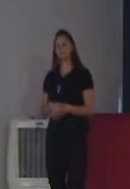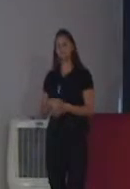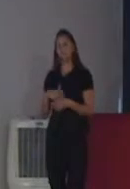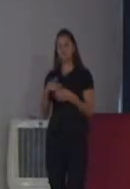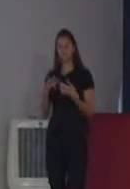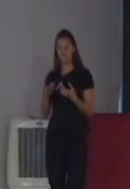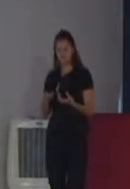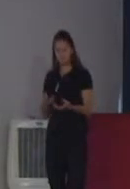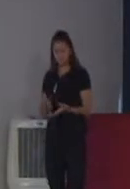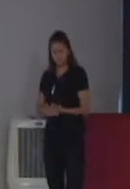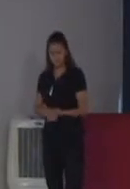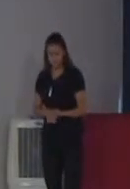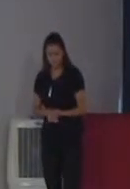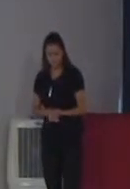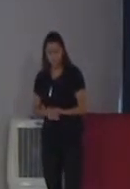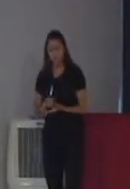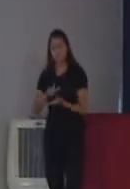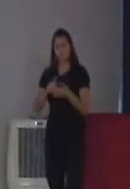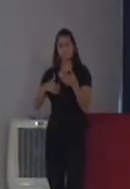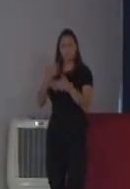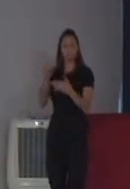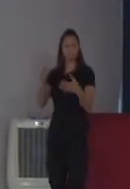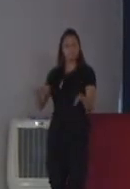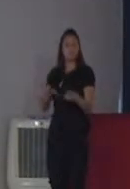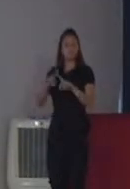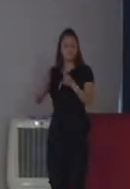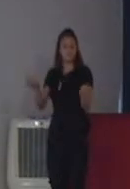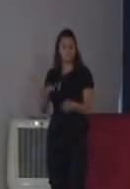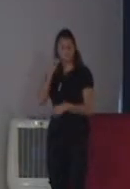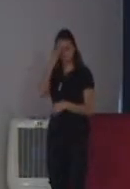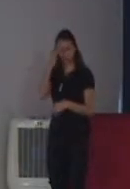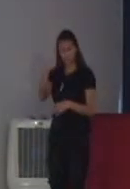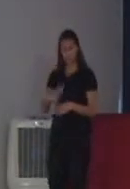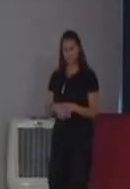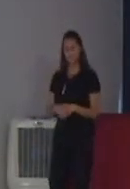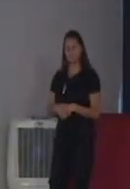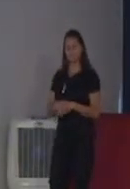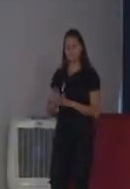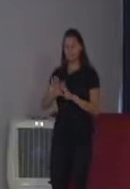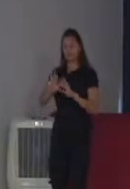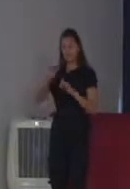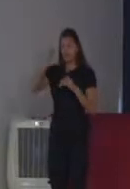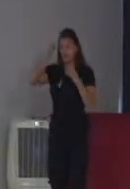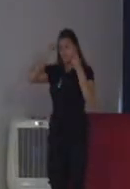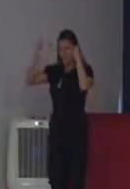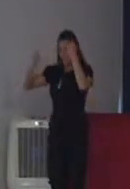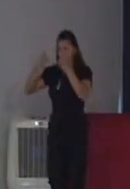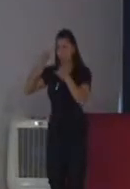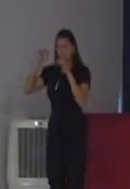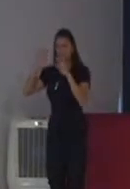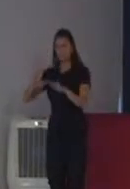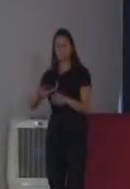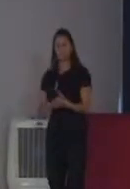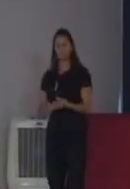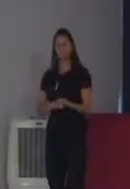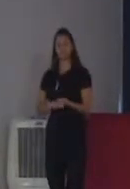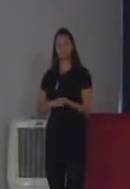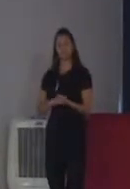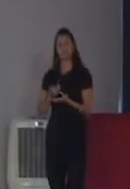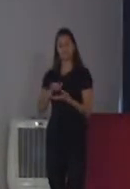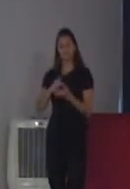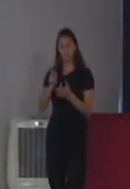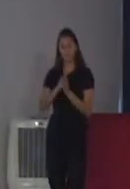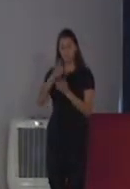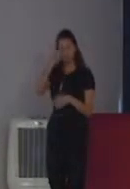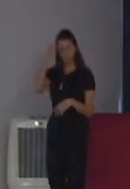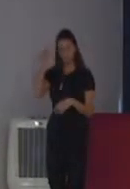digamos, una dinámica diferente, entre otras cosas porque esas ideas, digamos, una cosa